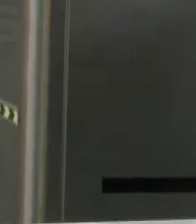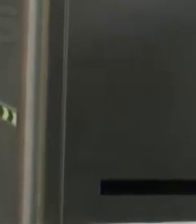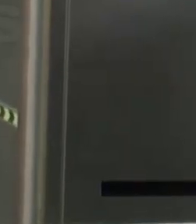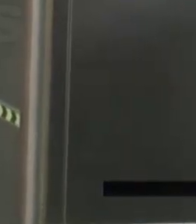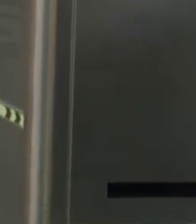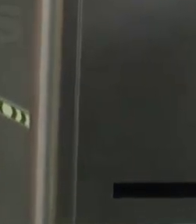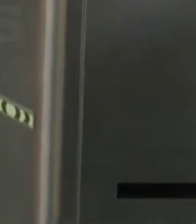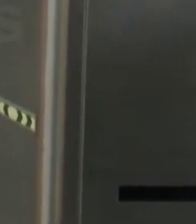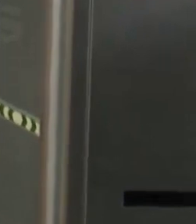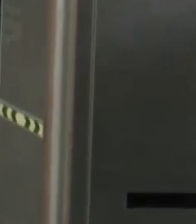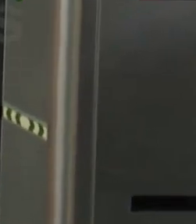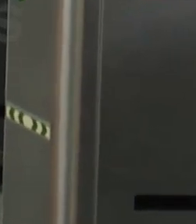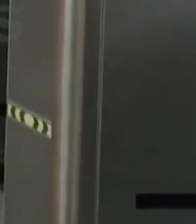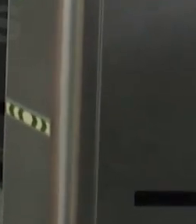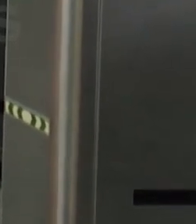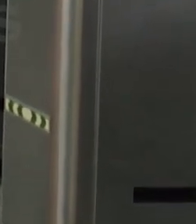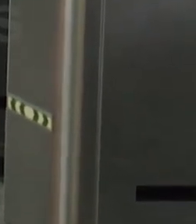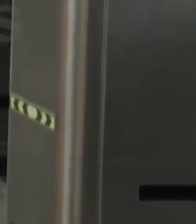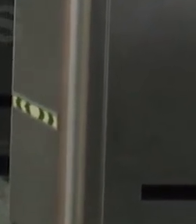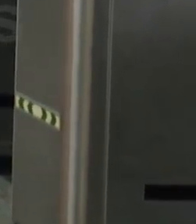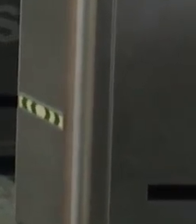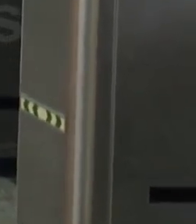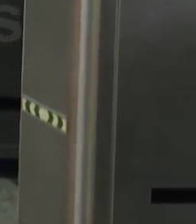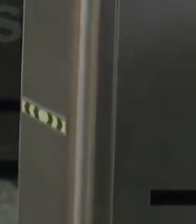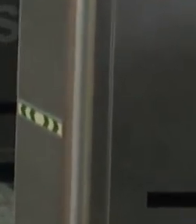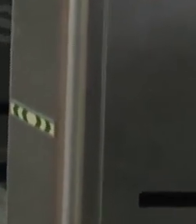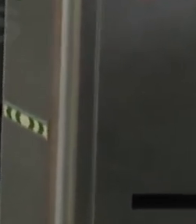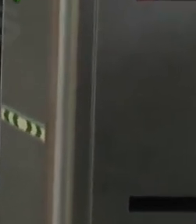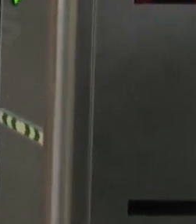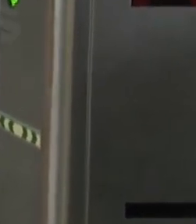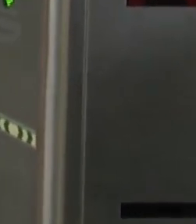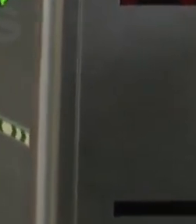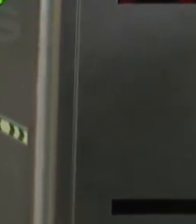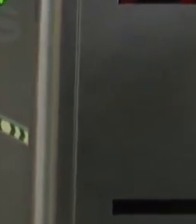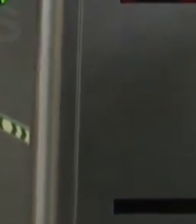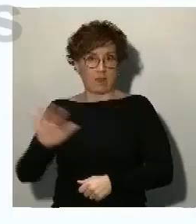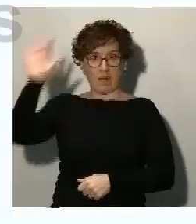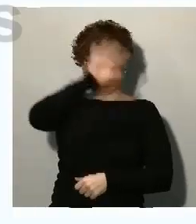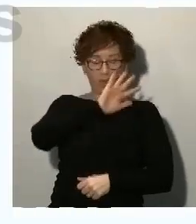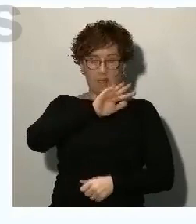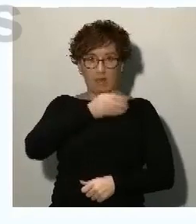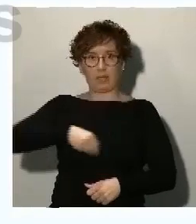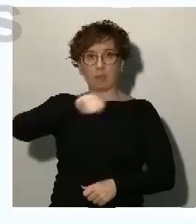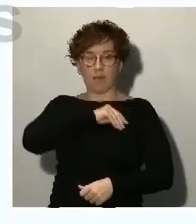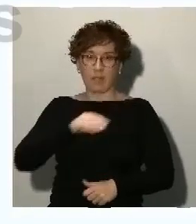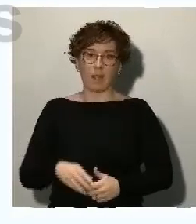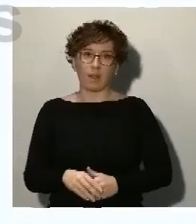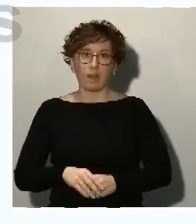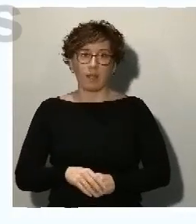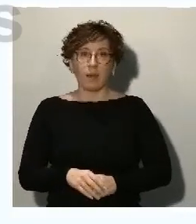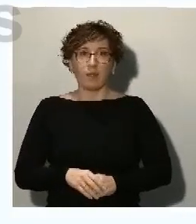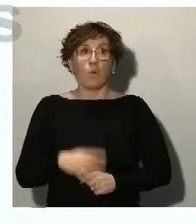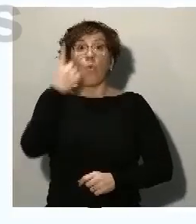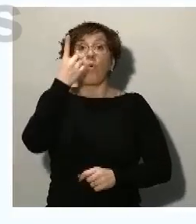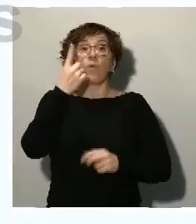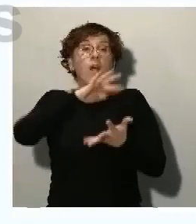más de 1.800 militares recorren las calles de 28 ciudades españolas. Y como novedad hoy, aparte de